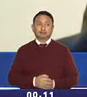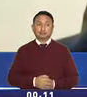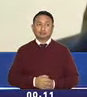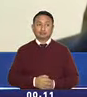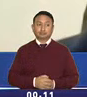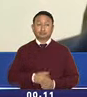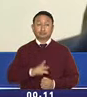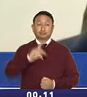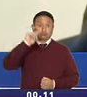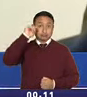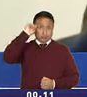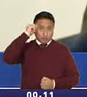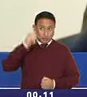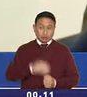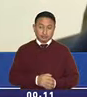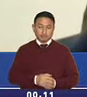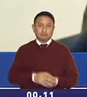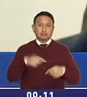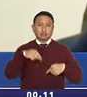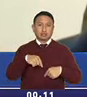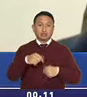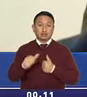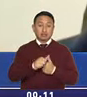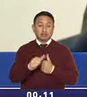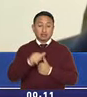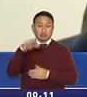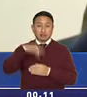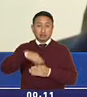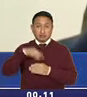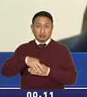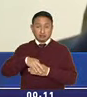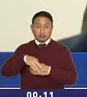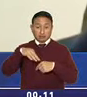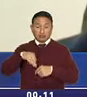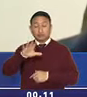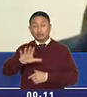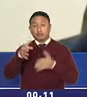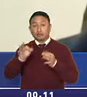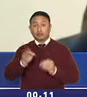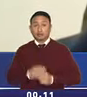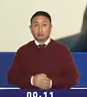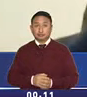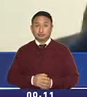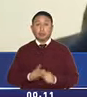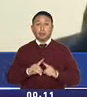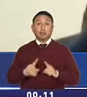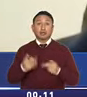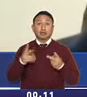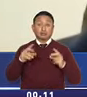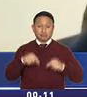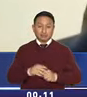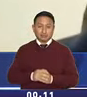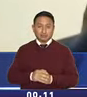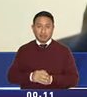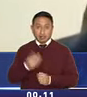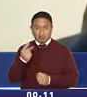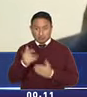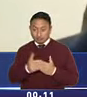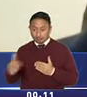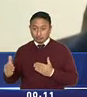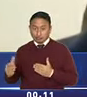porque recordemos, hay una elección de Consejo de Participación Ciudadana el día 5, pero también debemos tener presente de que